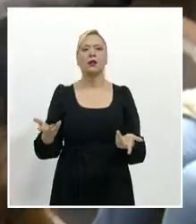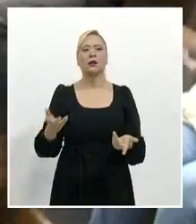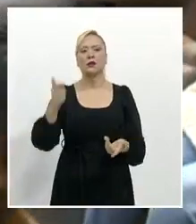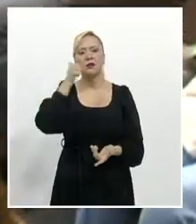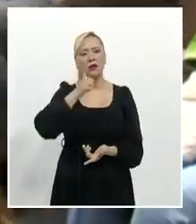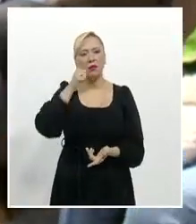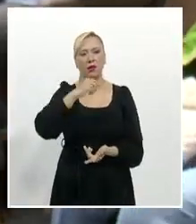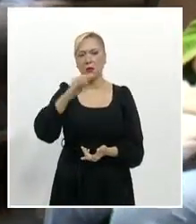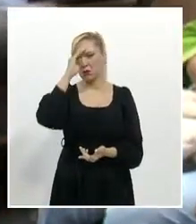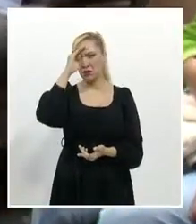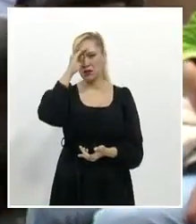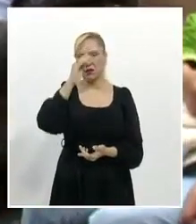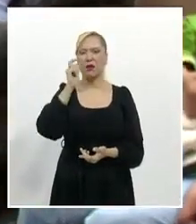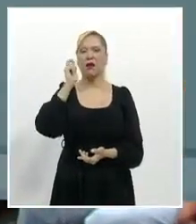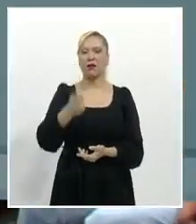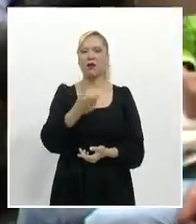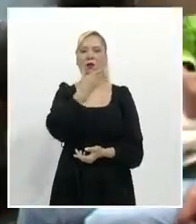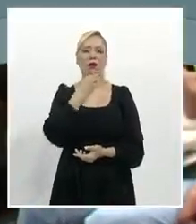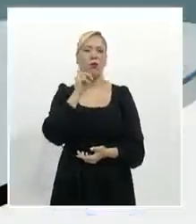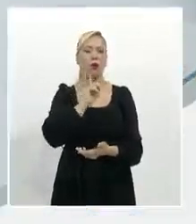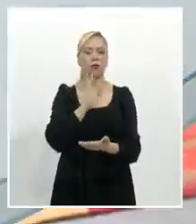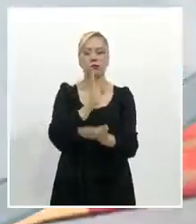de la Constitución. Escuchemos.